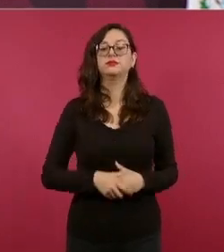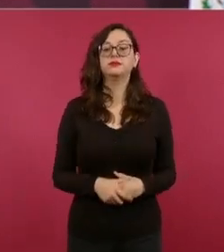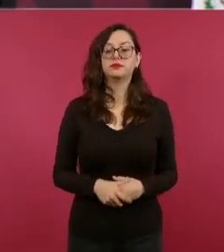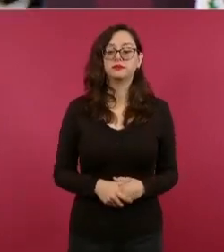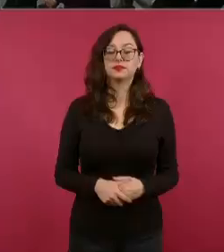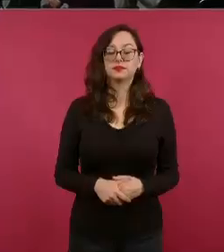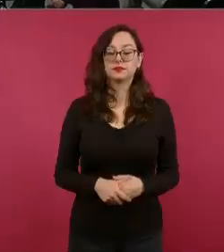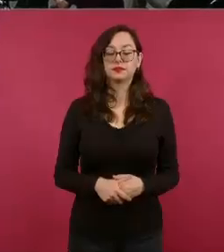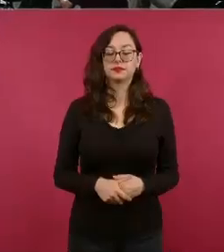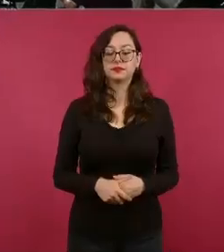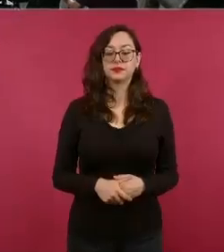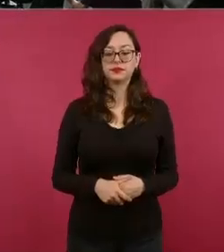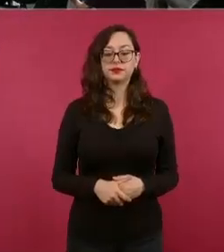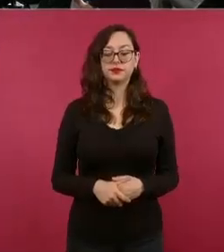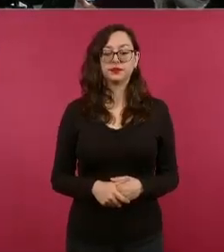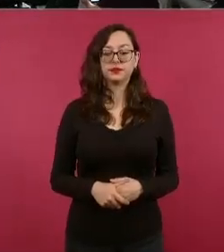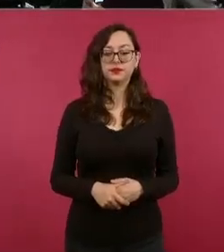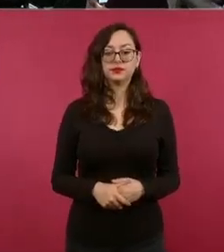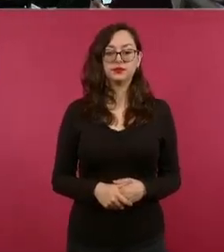¿qué quisiera?